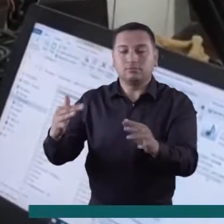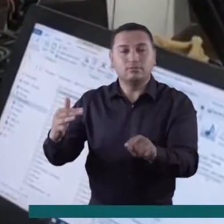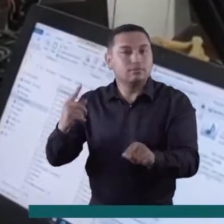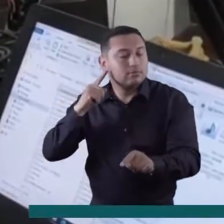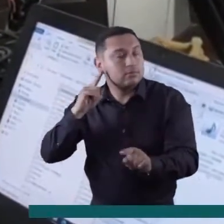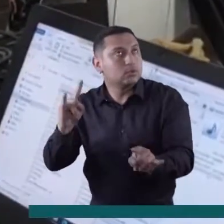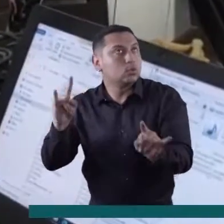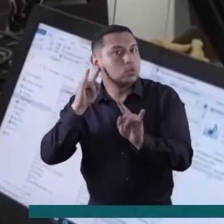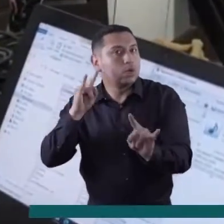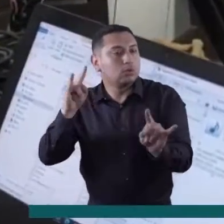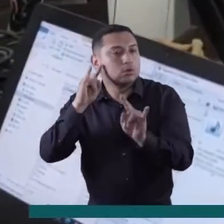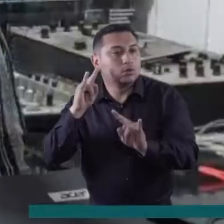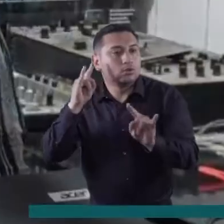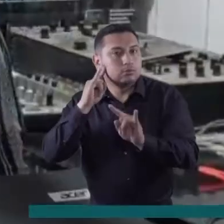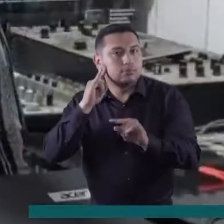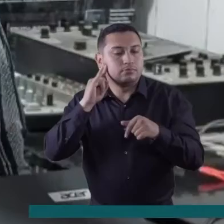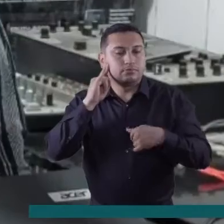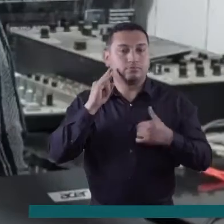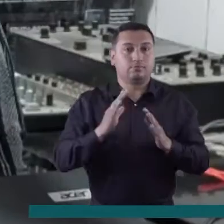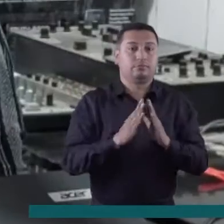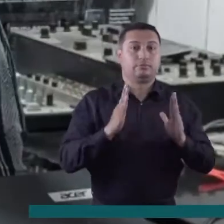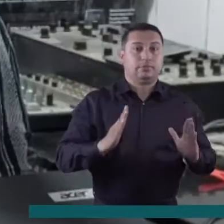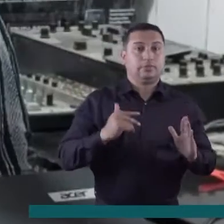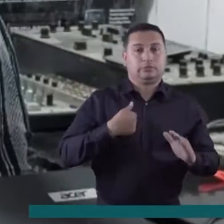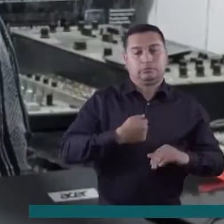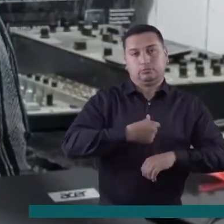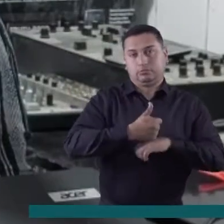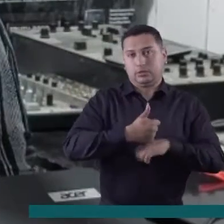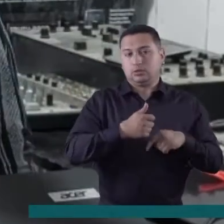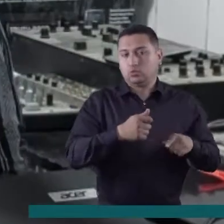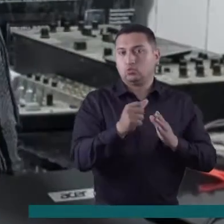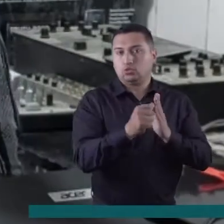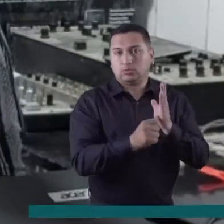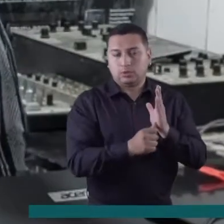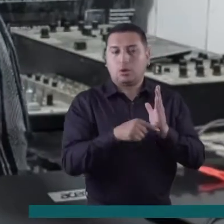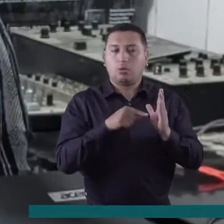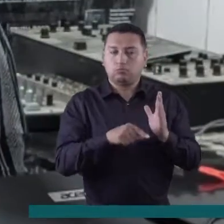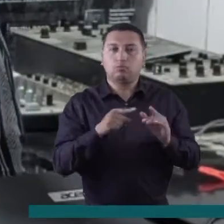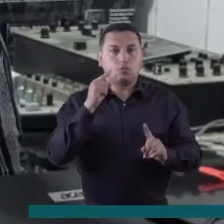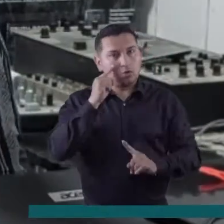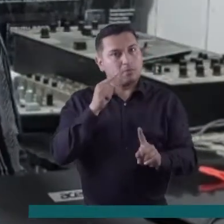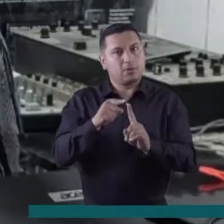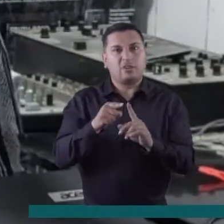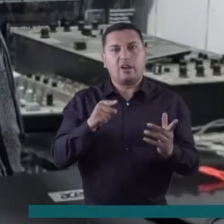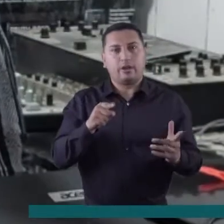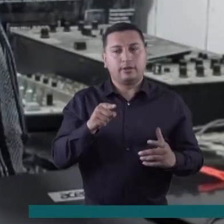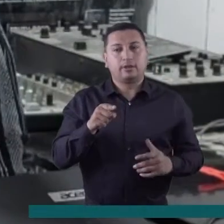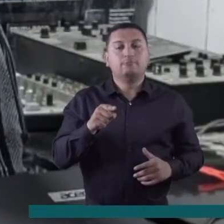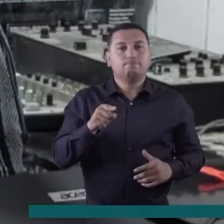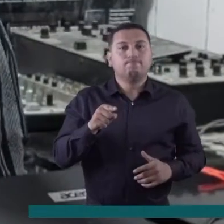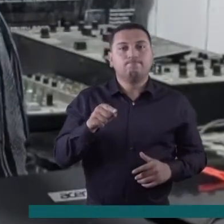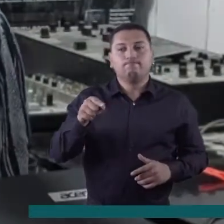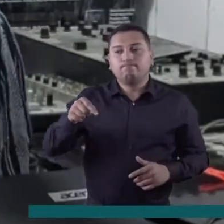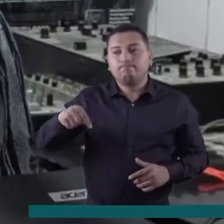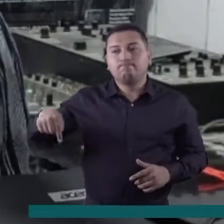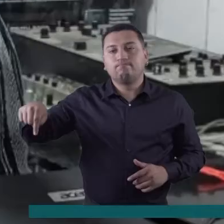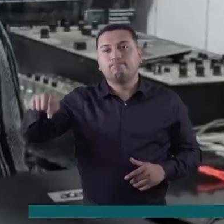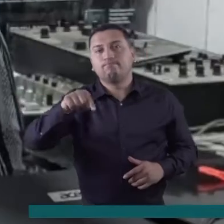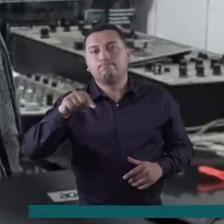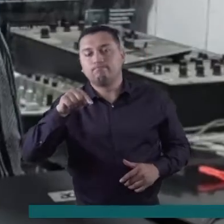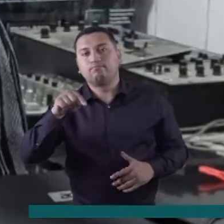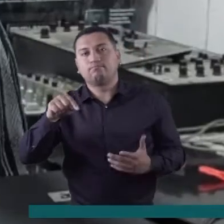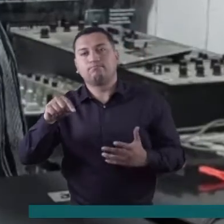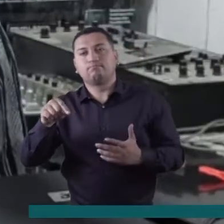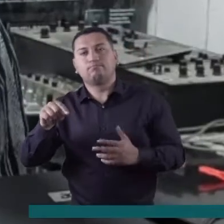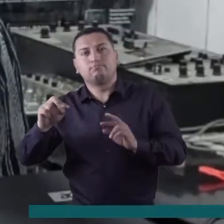uno del fin de semana. El magazine Arupa Comá, que es el que yo dirijo, también pueden expresar y resaltar